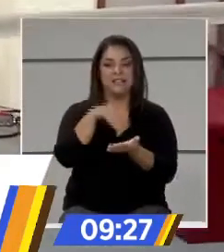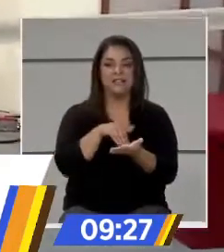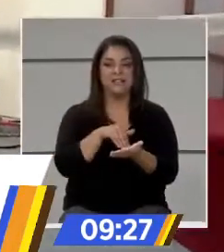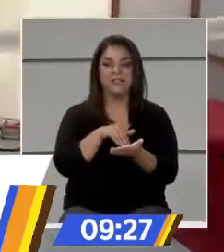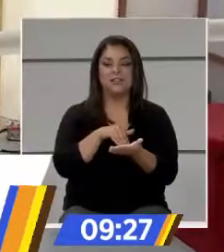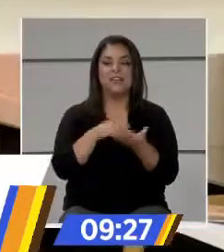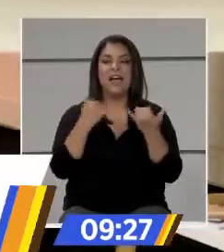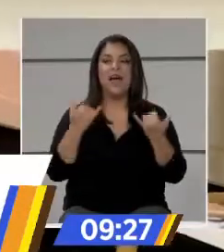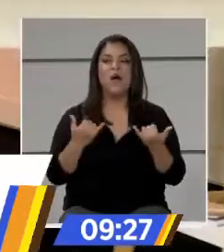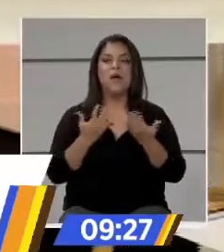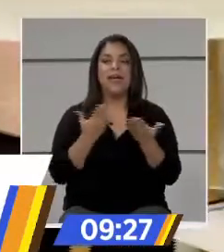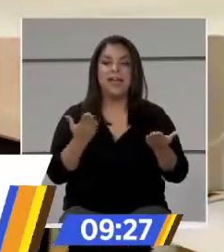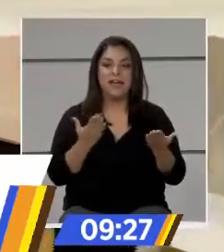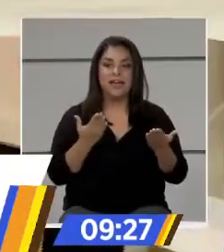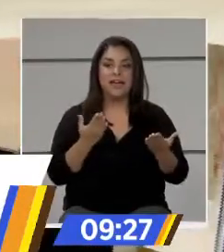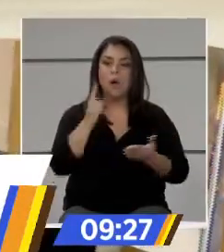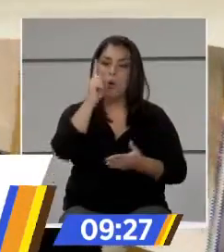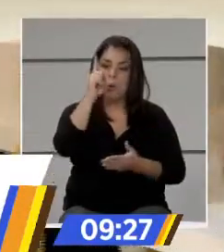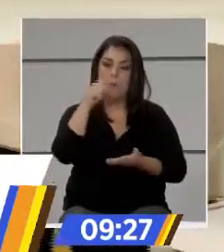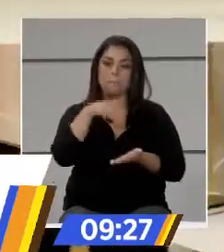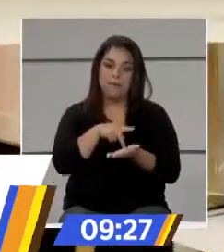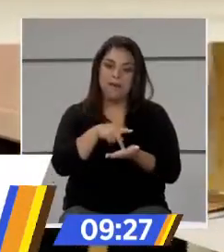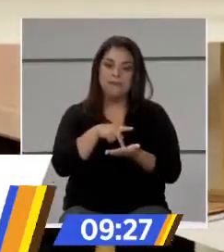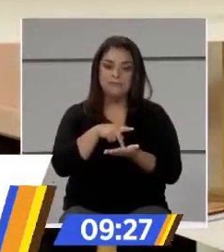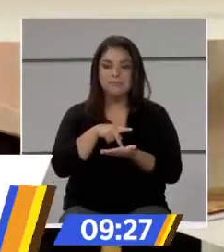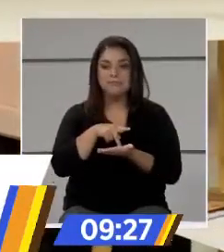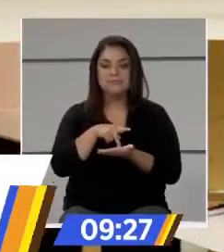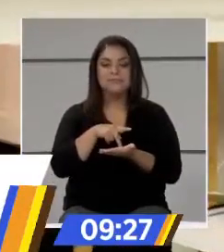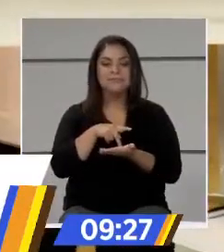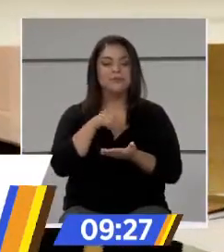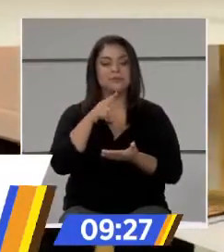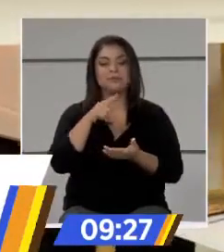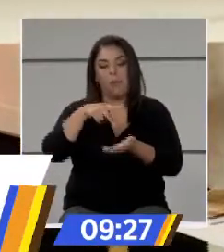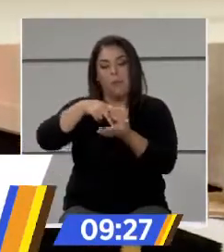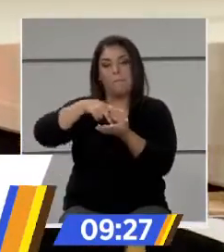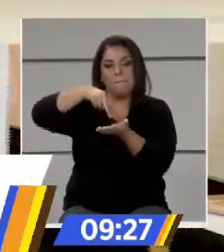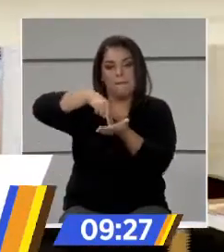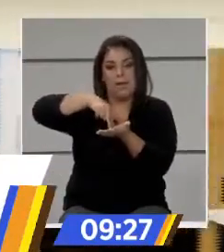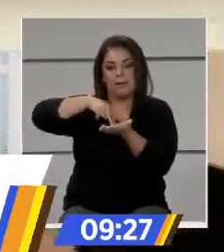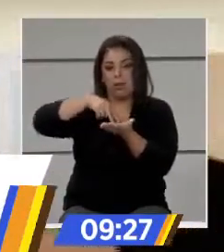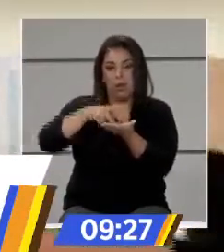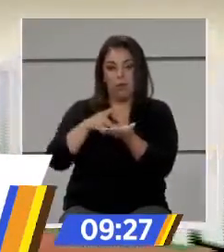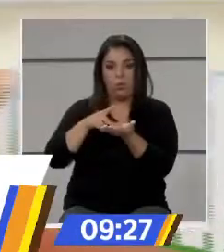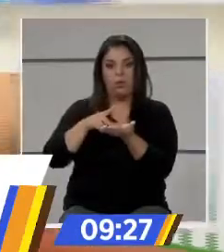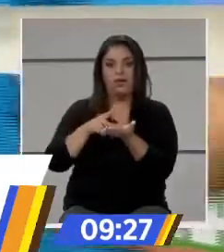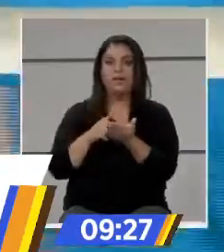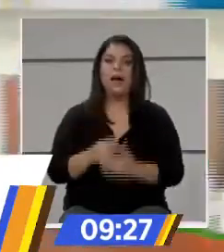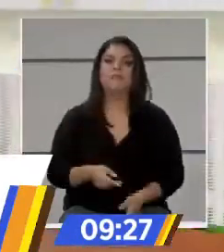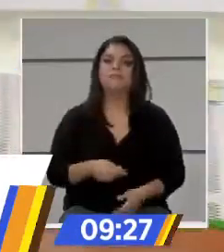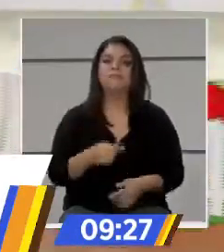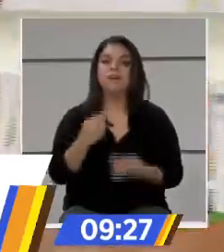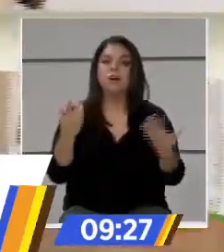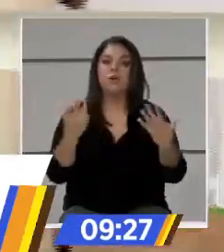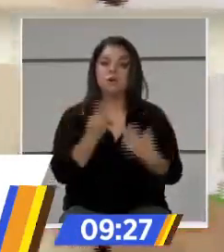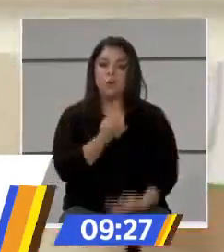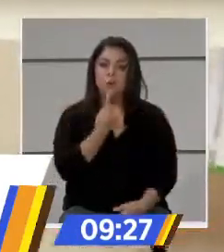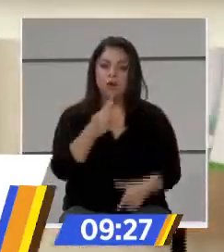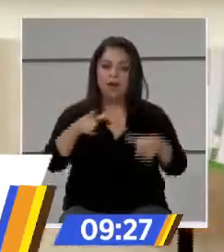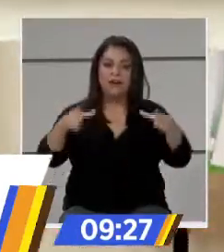ahora cómo? ¿En bueno, un pie? No. ¿En un pie para sí, pero no podemos porque ya solo uno y el distanciamiento social no nos va a